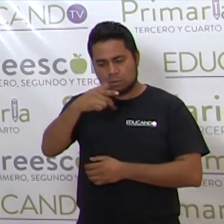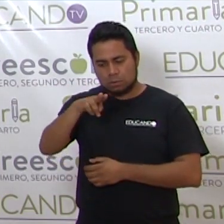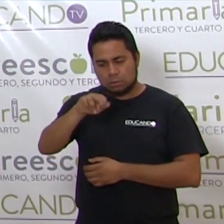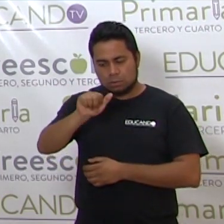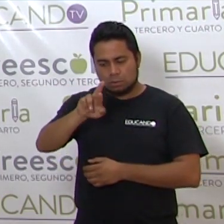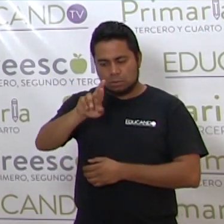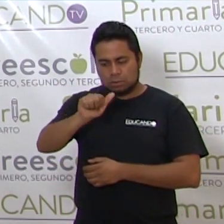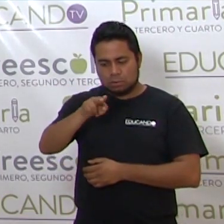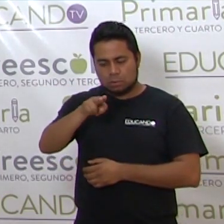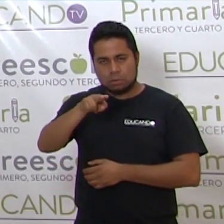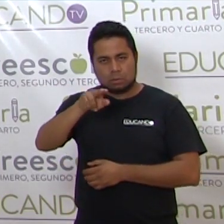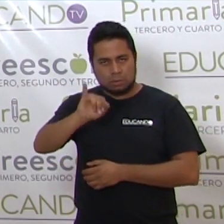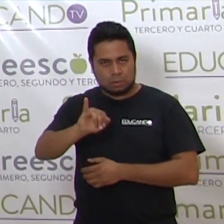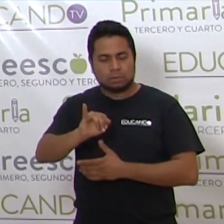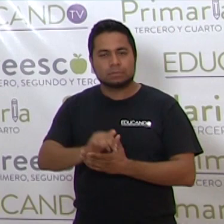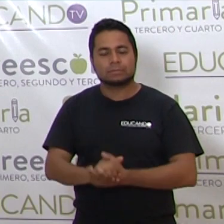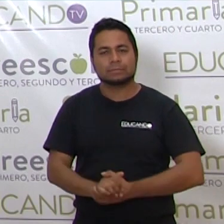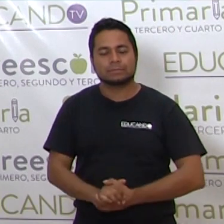escribir